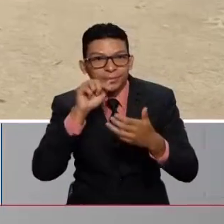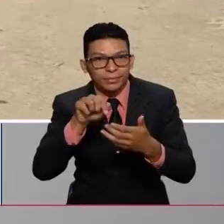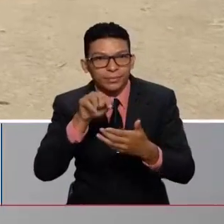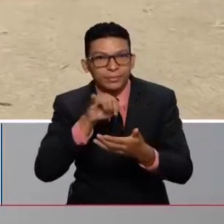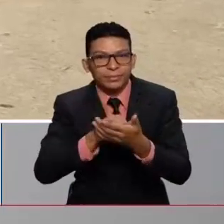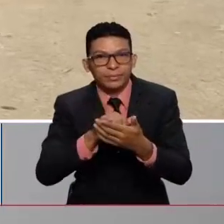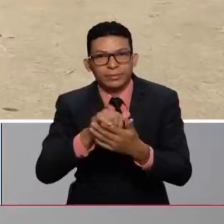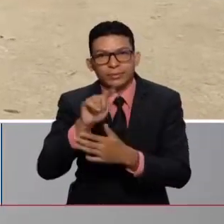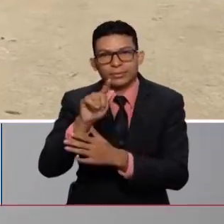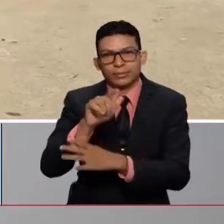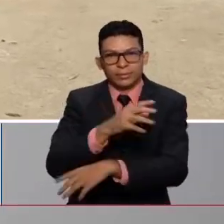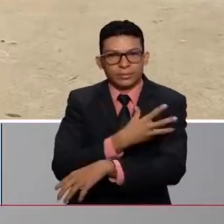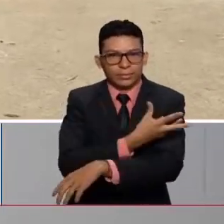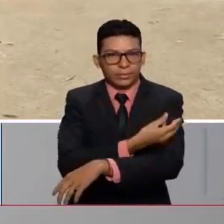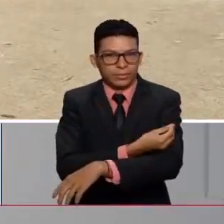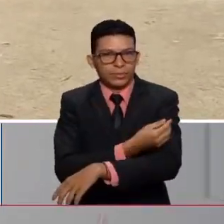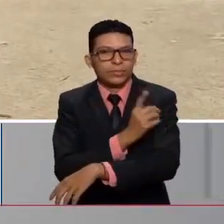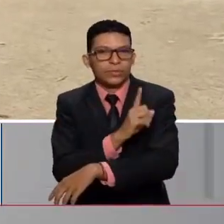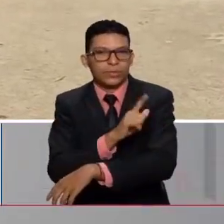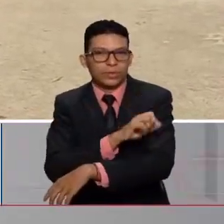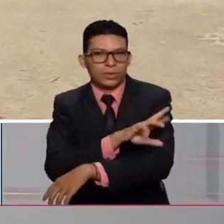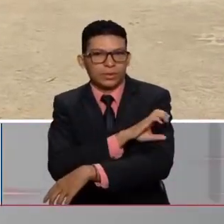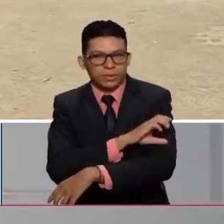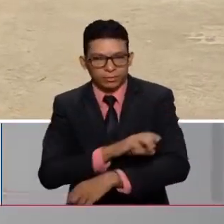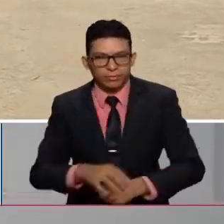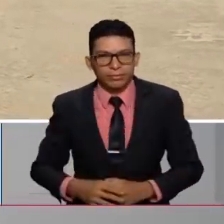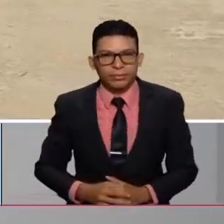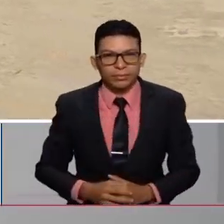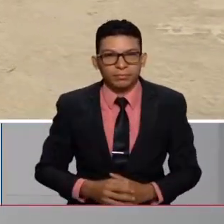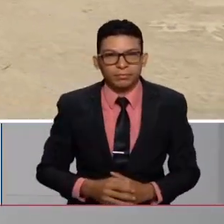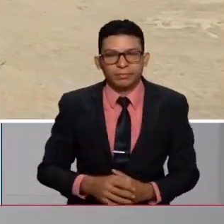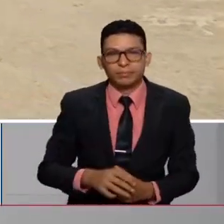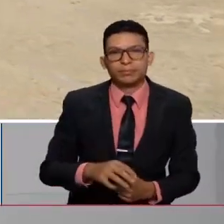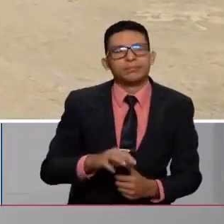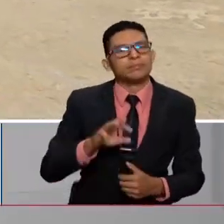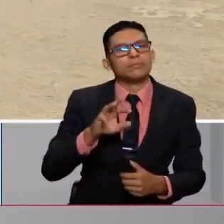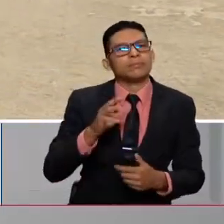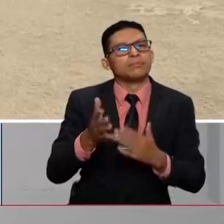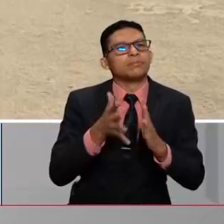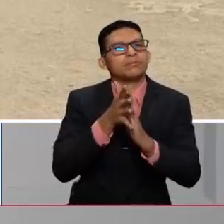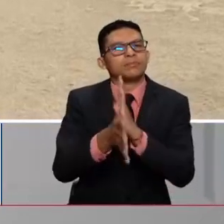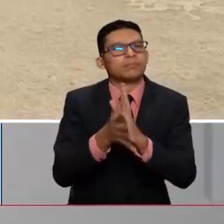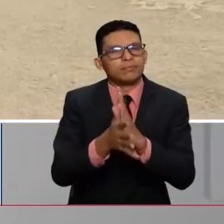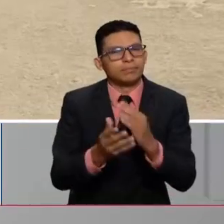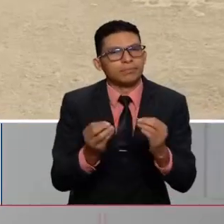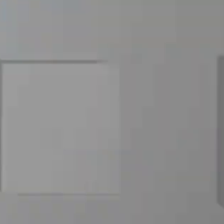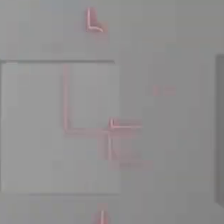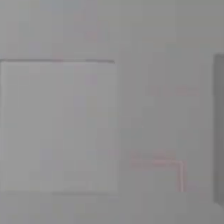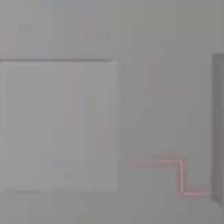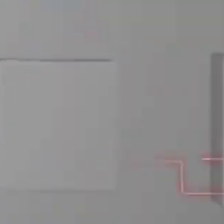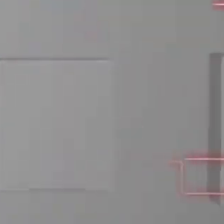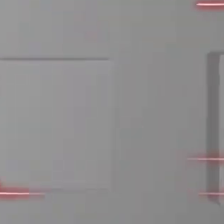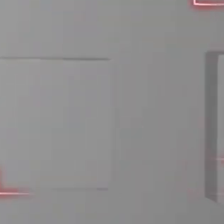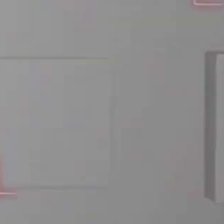Guerra Franco Benavides de las disidencias de las FARC. Winston Viracachá, buenos días, adelante.